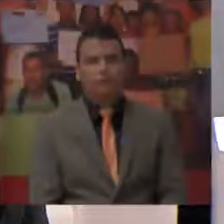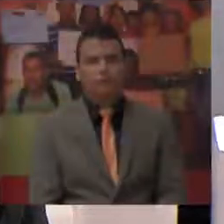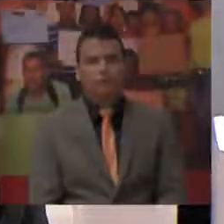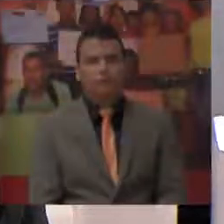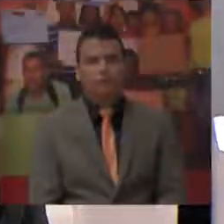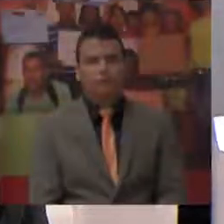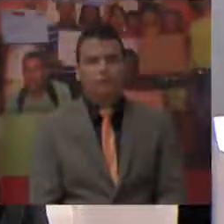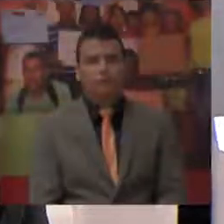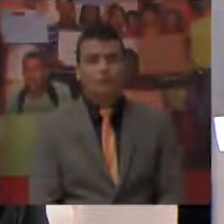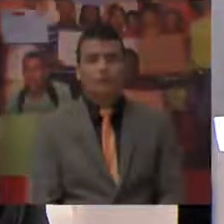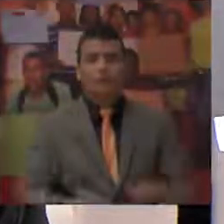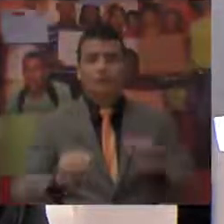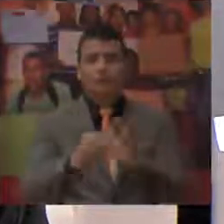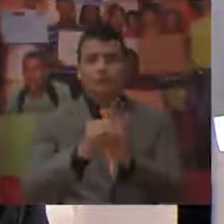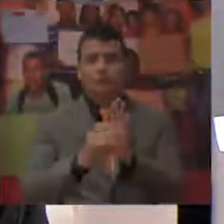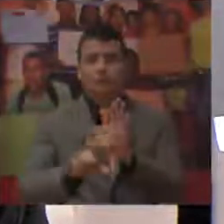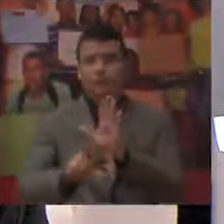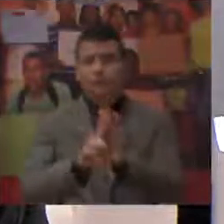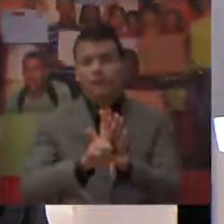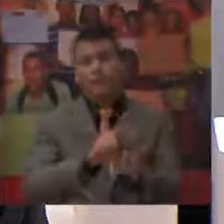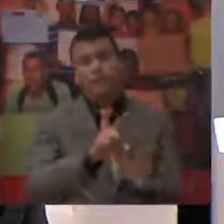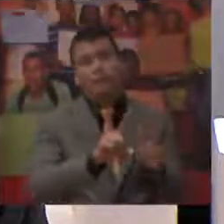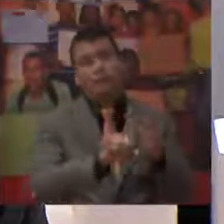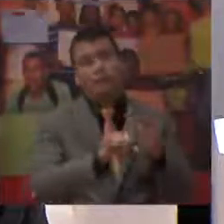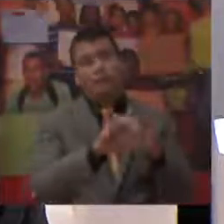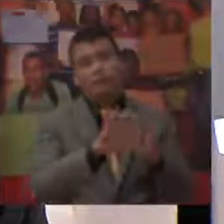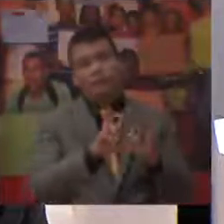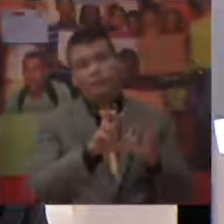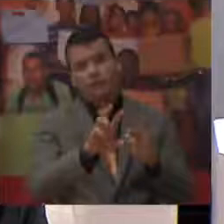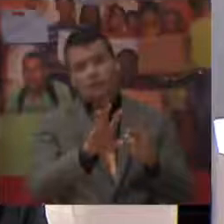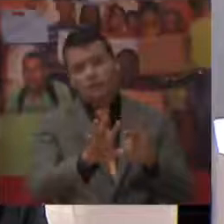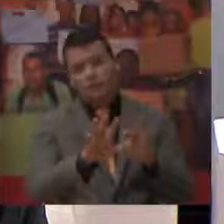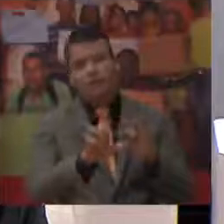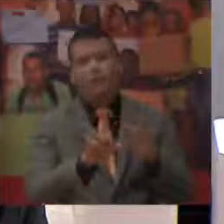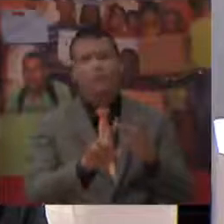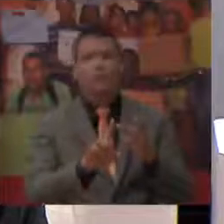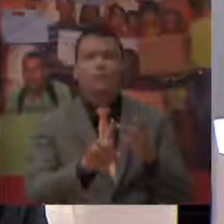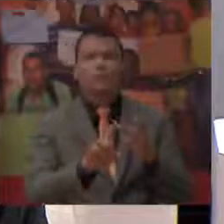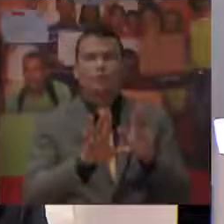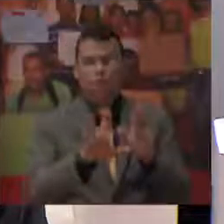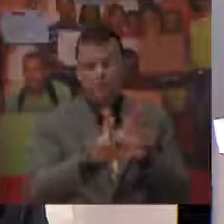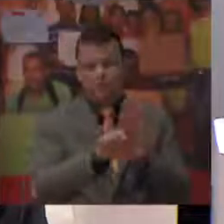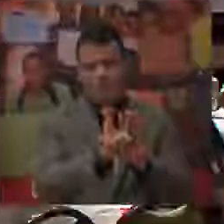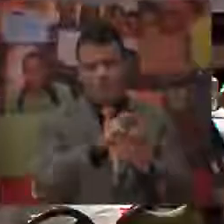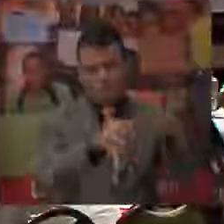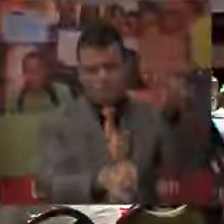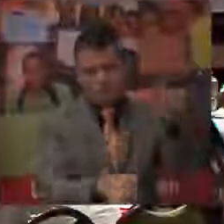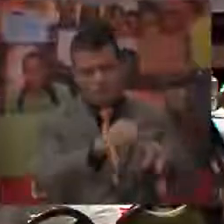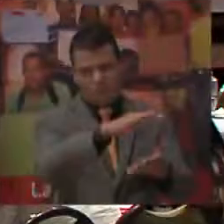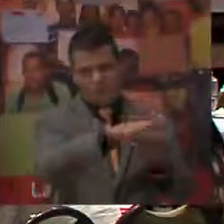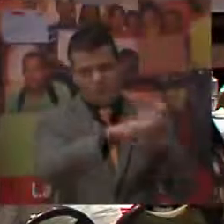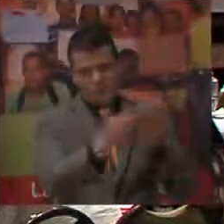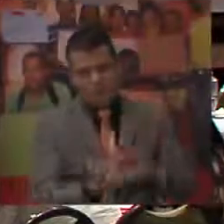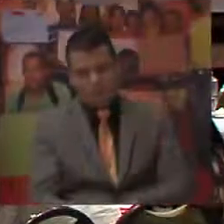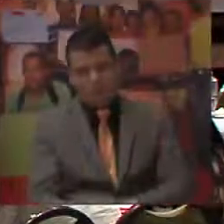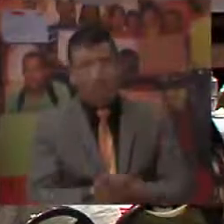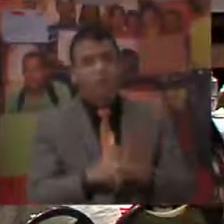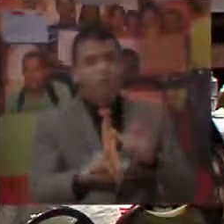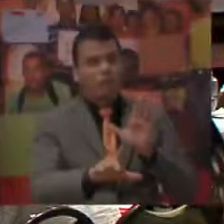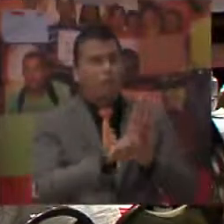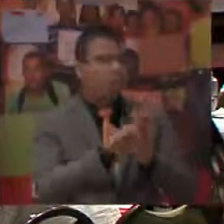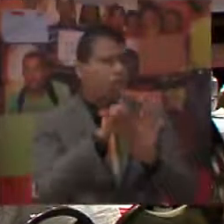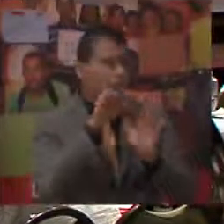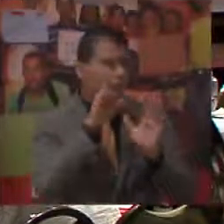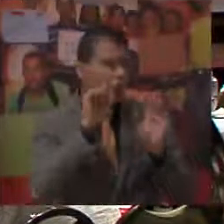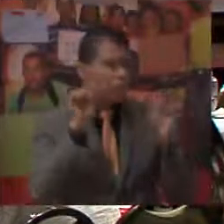y en las otras leyes, en la ley 975, la ley de justicia y paz, esas leyes son tentativas